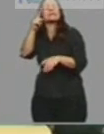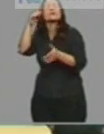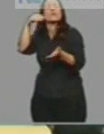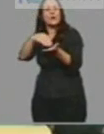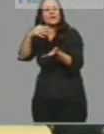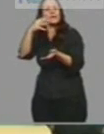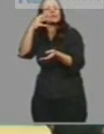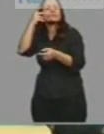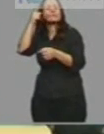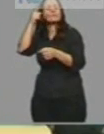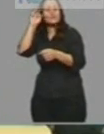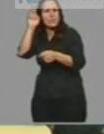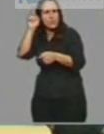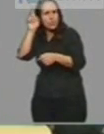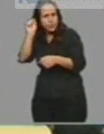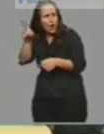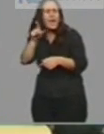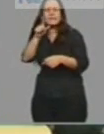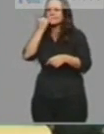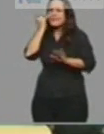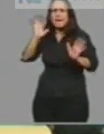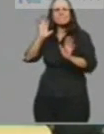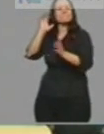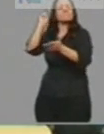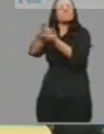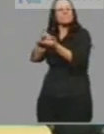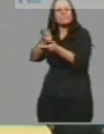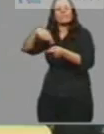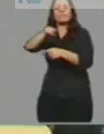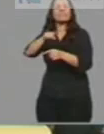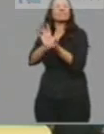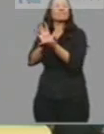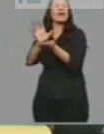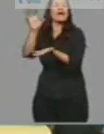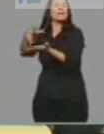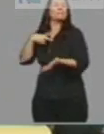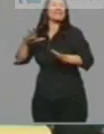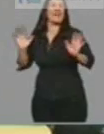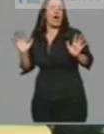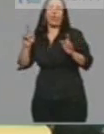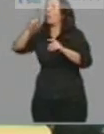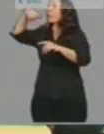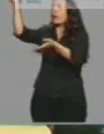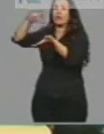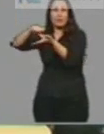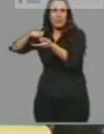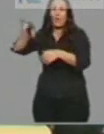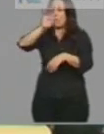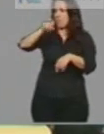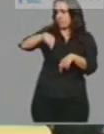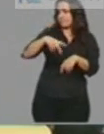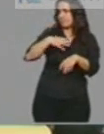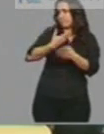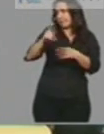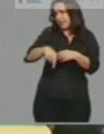millones de dólares le hemos pagado al sector privado, extranjero y nacional en